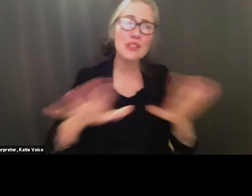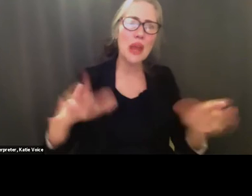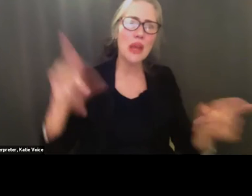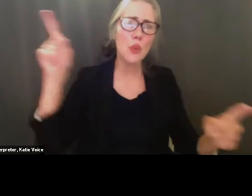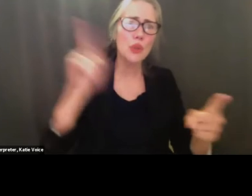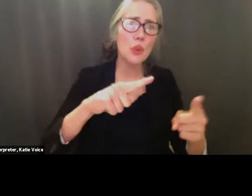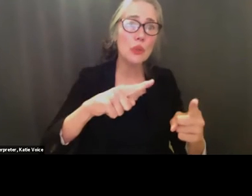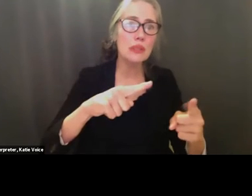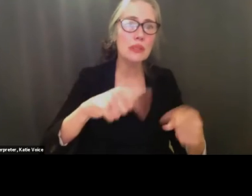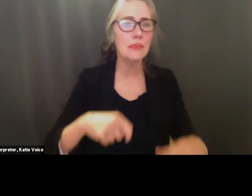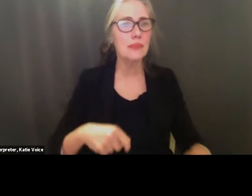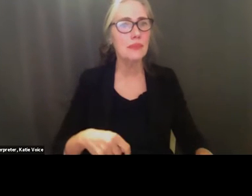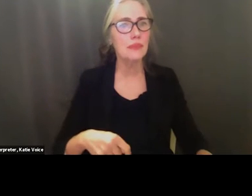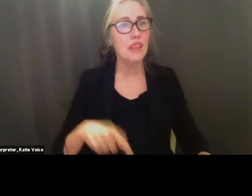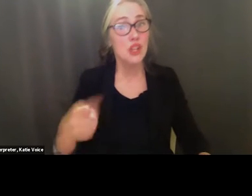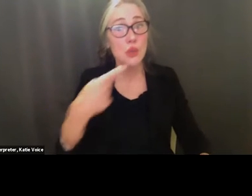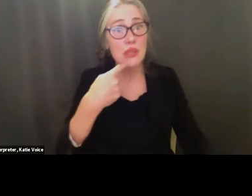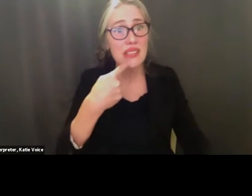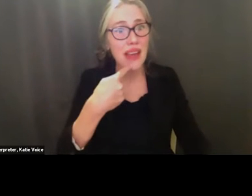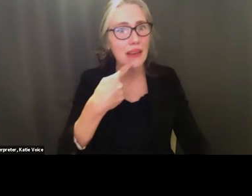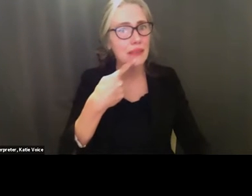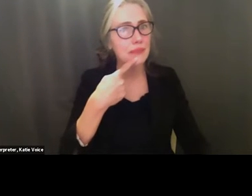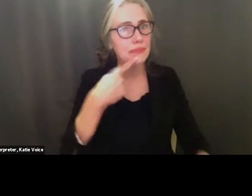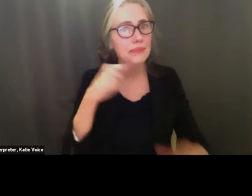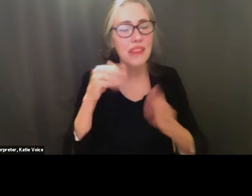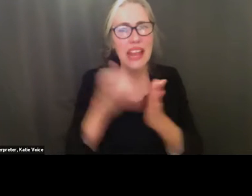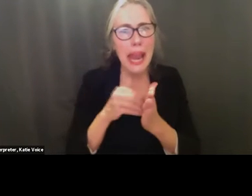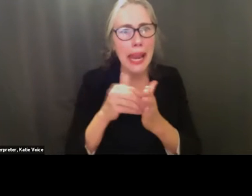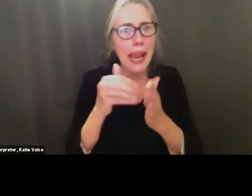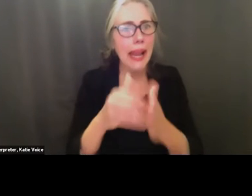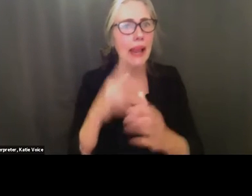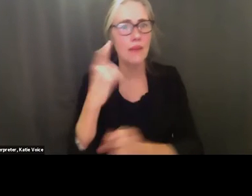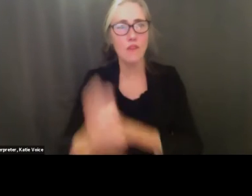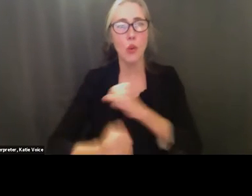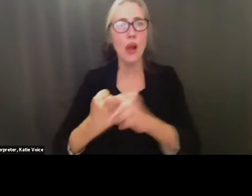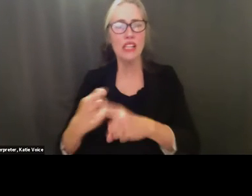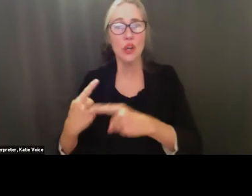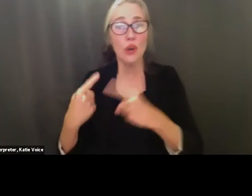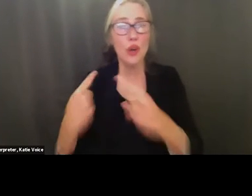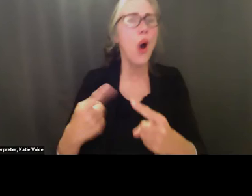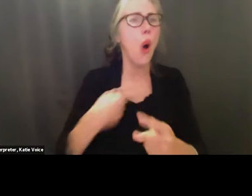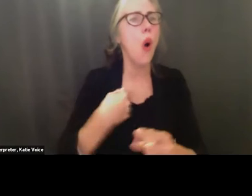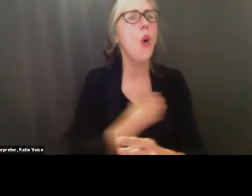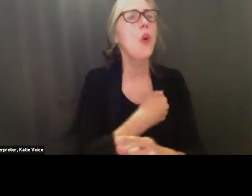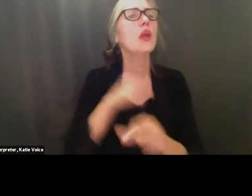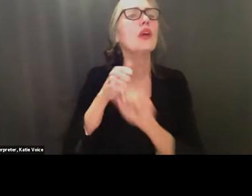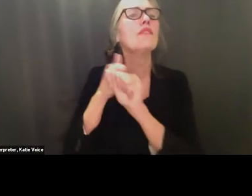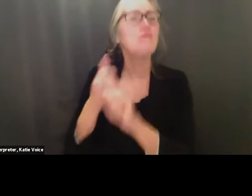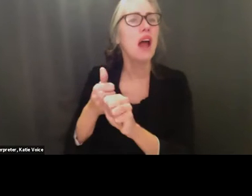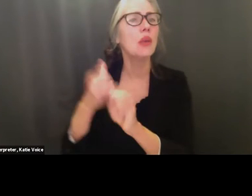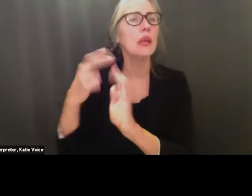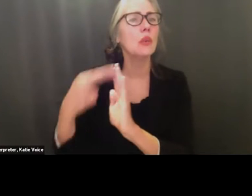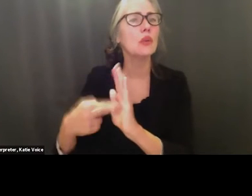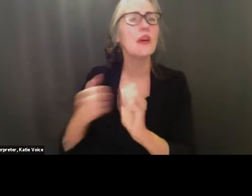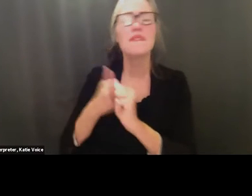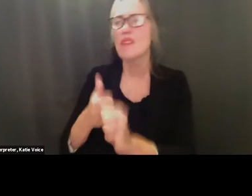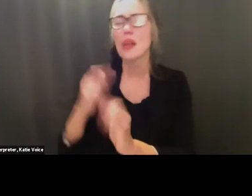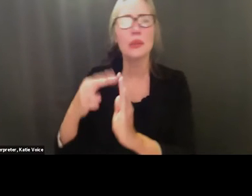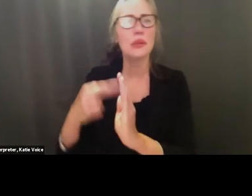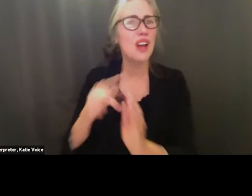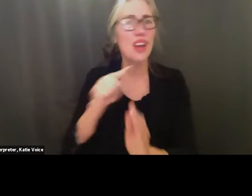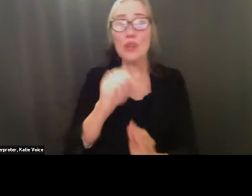escuelas no marca la diferencia. Ustedes están siguiendo estas pautas todo el año, pero no vemos a ustedes reaccionar a la